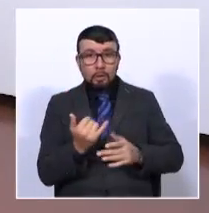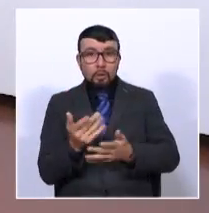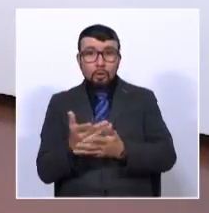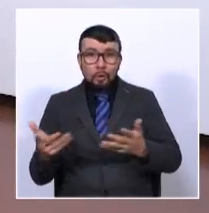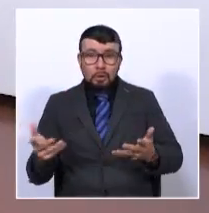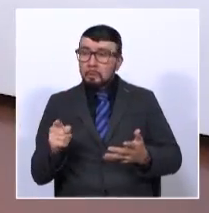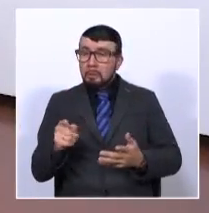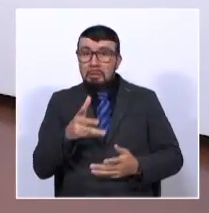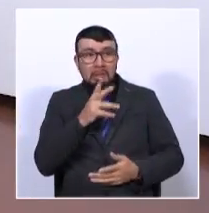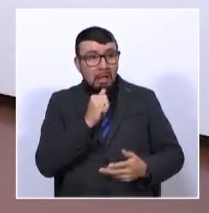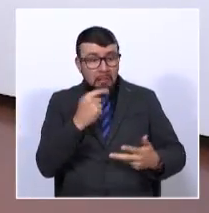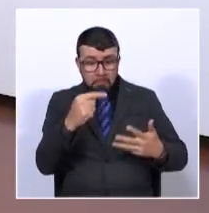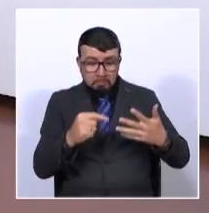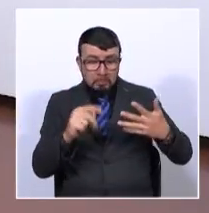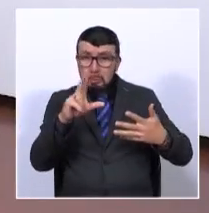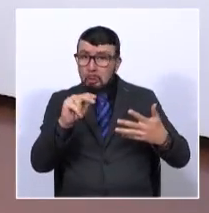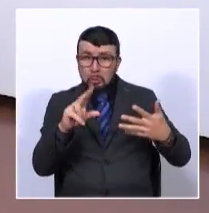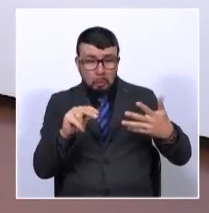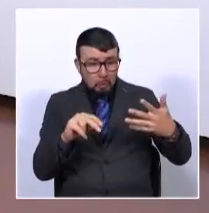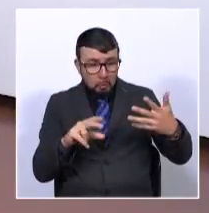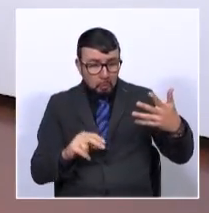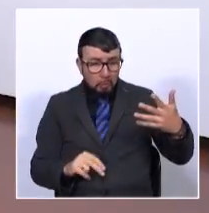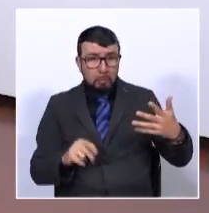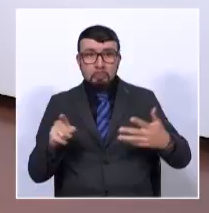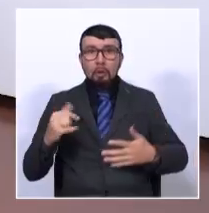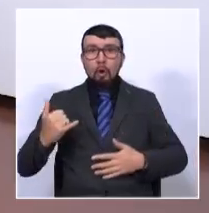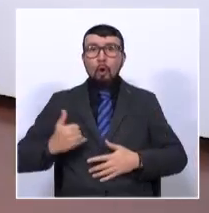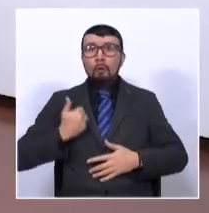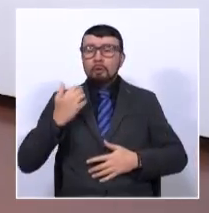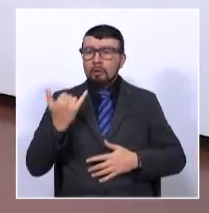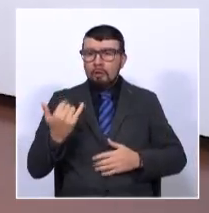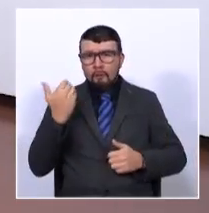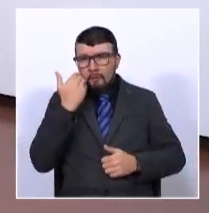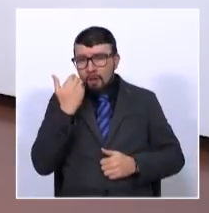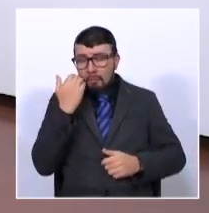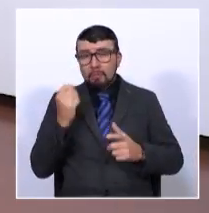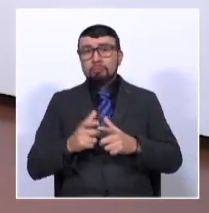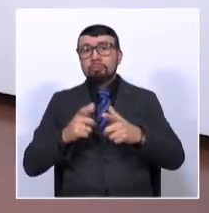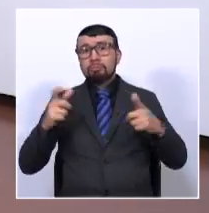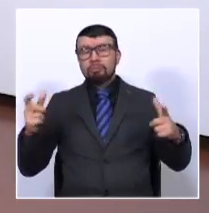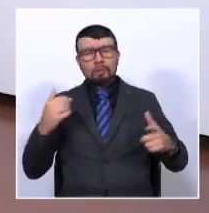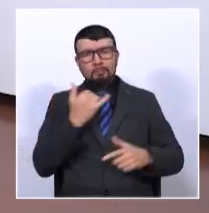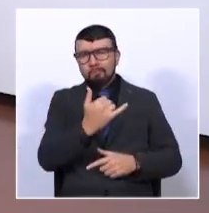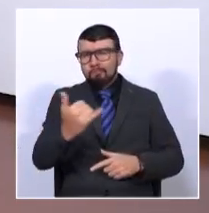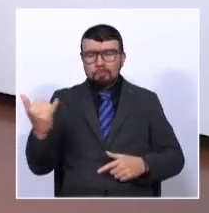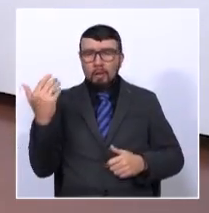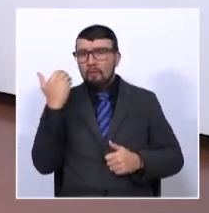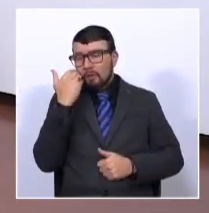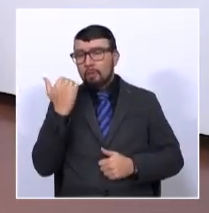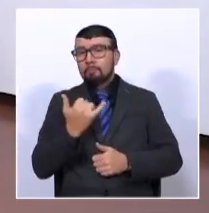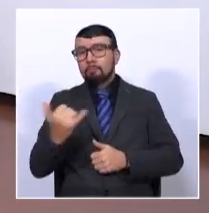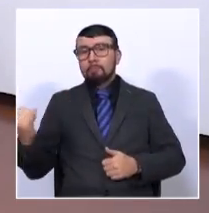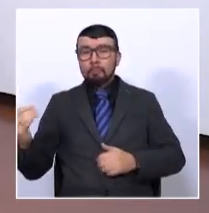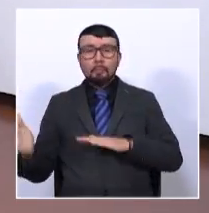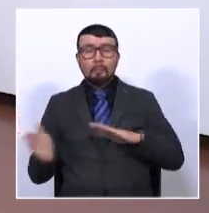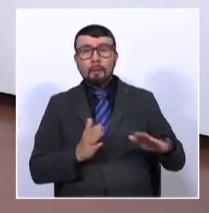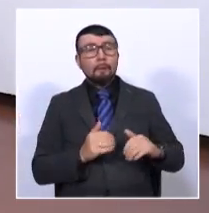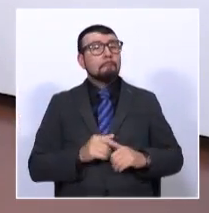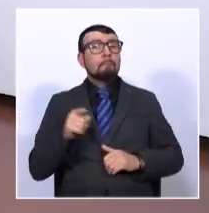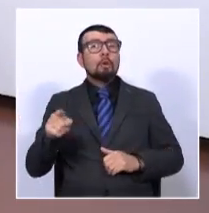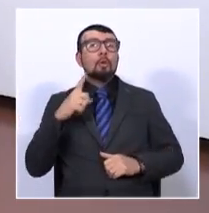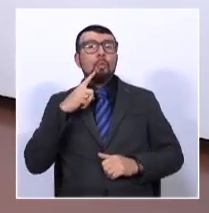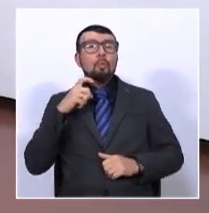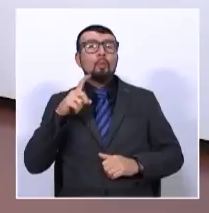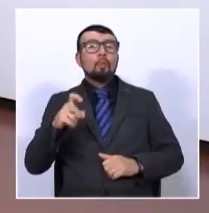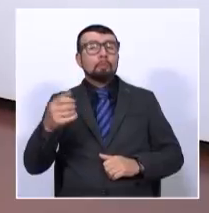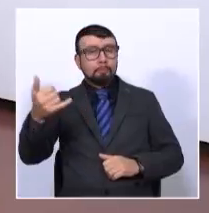influenciando para que se presenten cada vez más temprano todo este tipo de enfermedades. Vamos a Bucaramanga. Marlene, adelante con